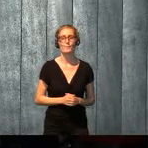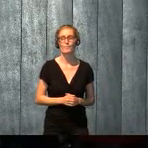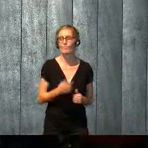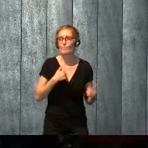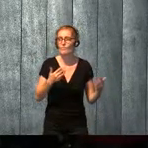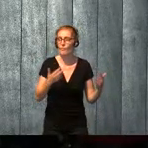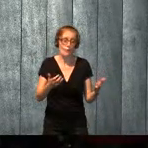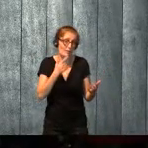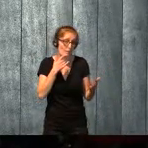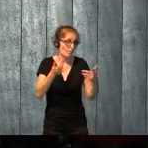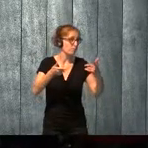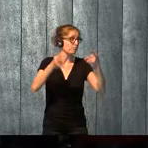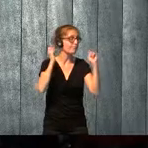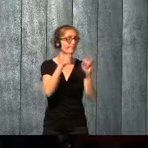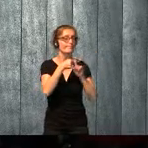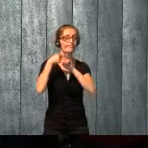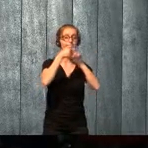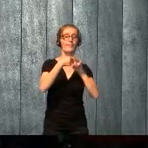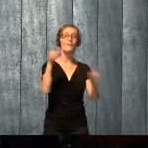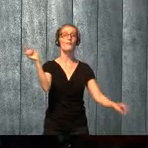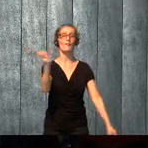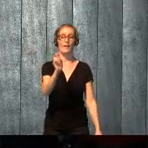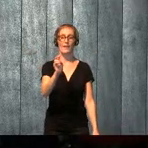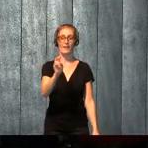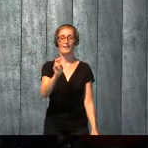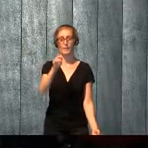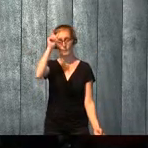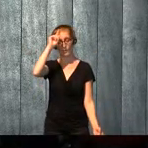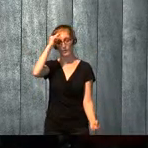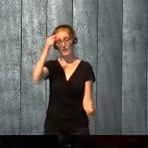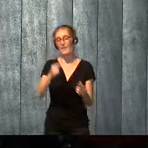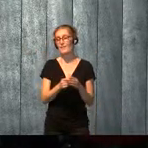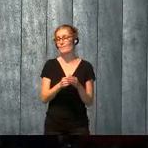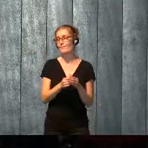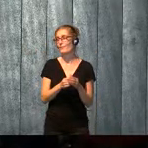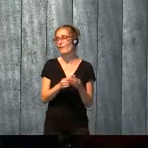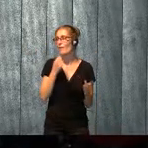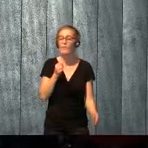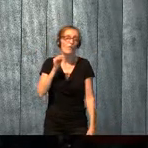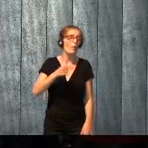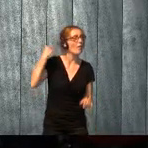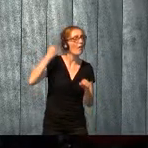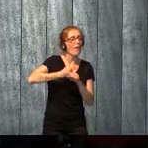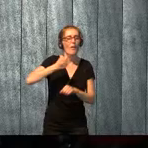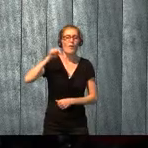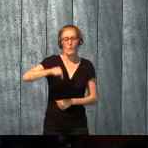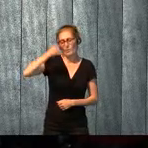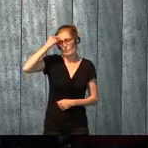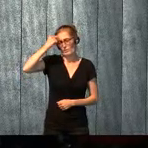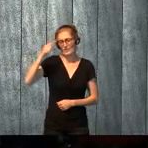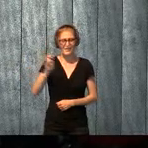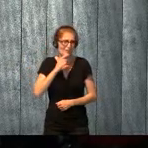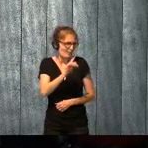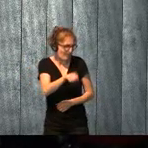de tal manera que la sostenibilidad ambiental no sea una obligación, sino sea una ventaja